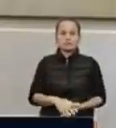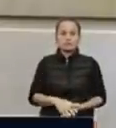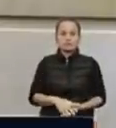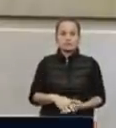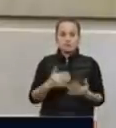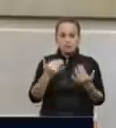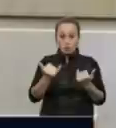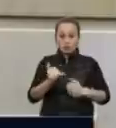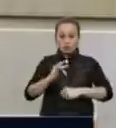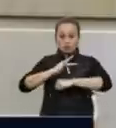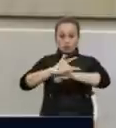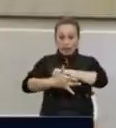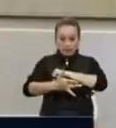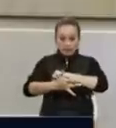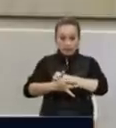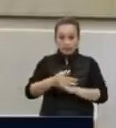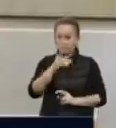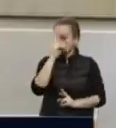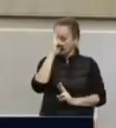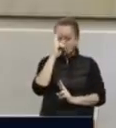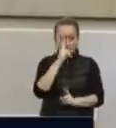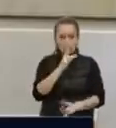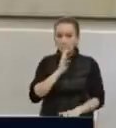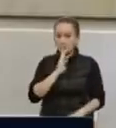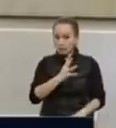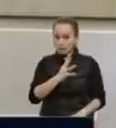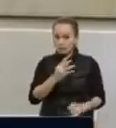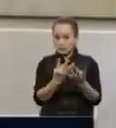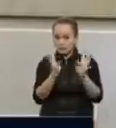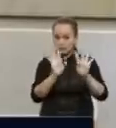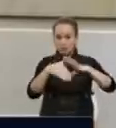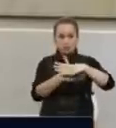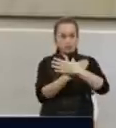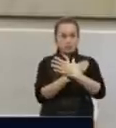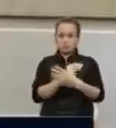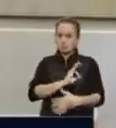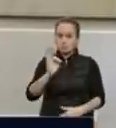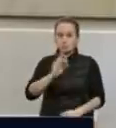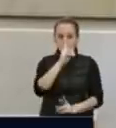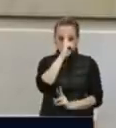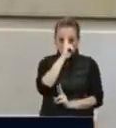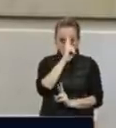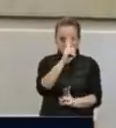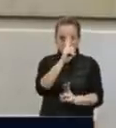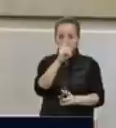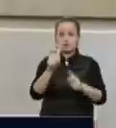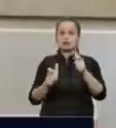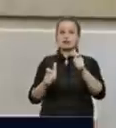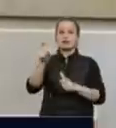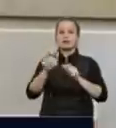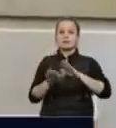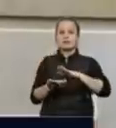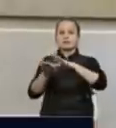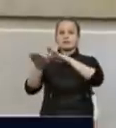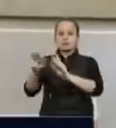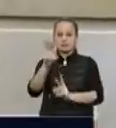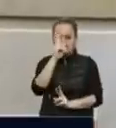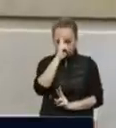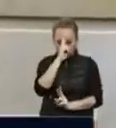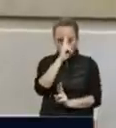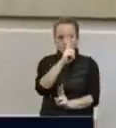propósito. Respeto al Senado de la República, respeto a la Cámara de Representantes,